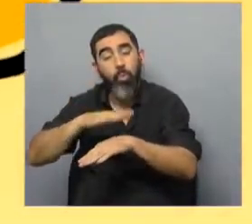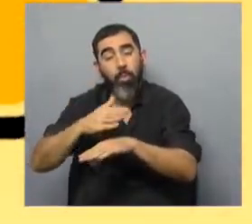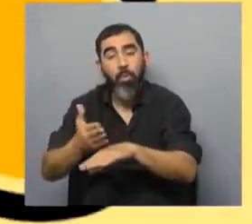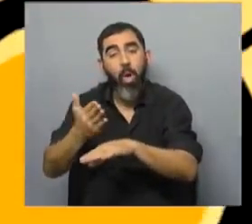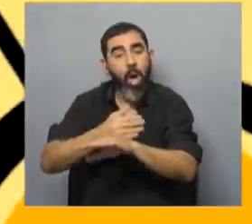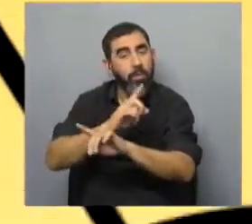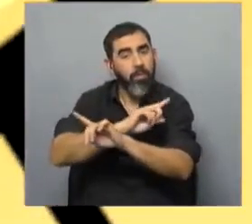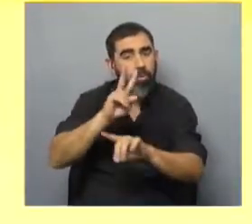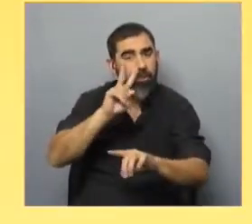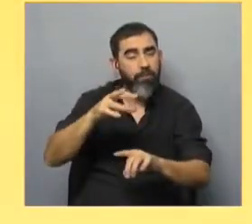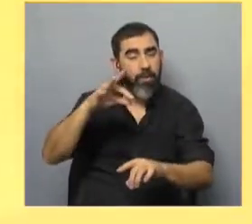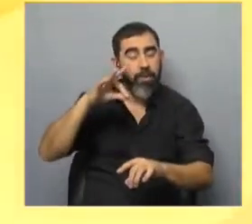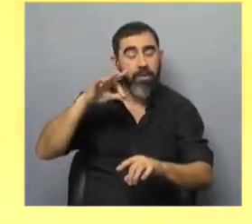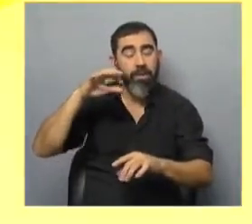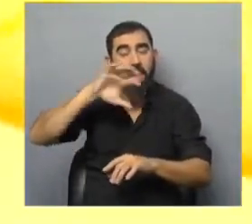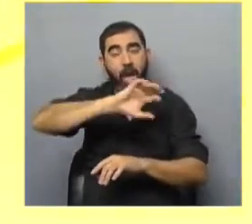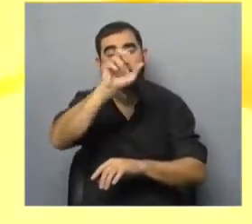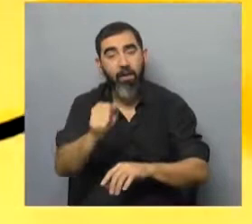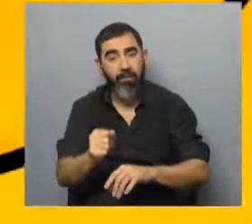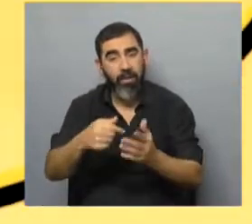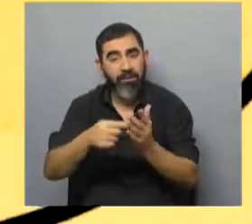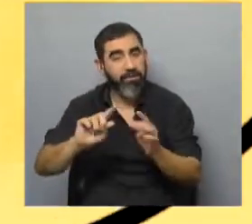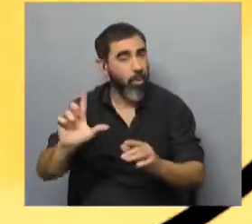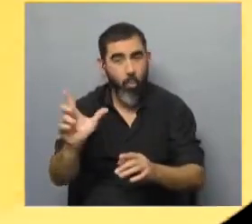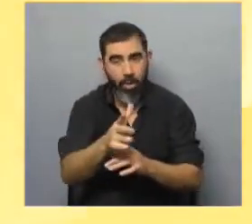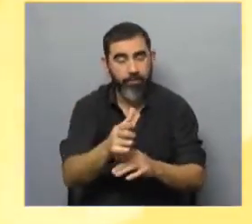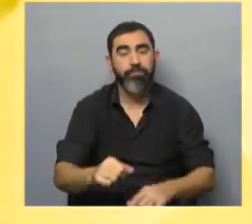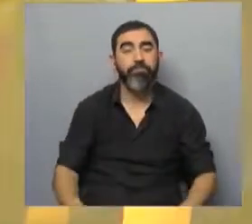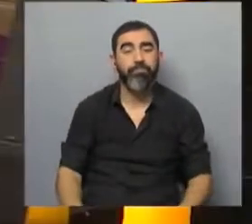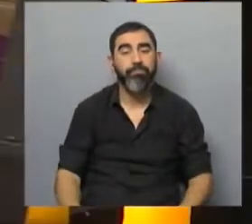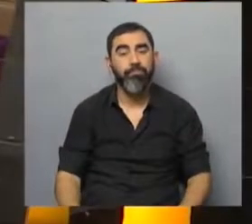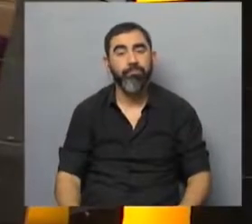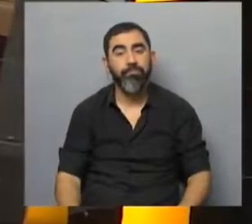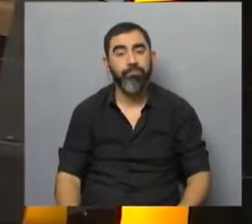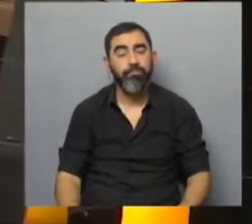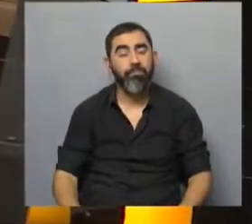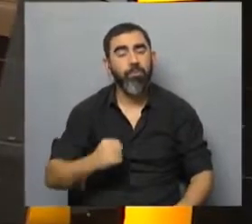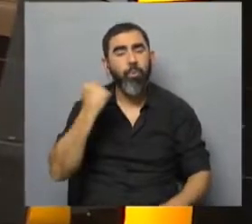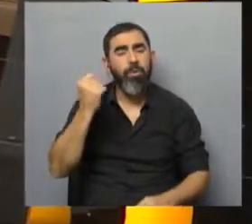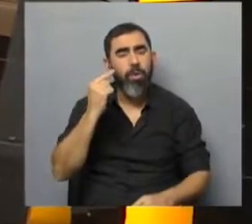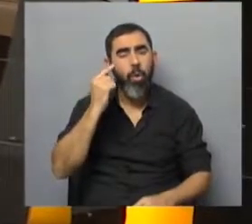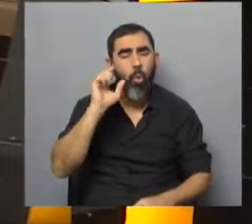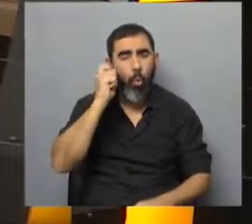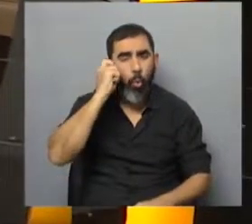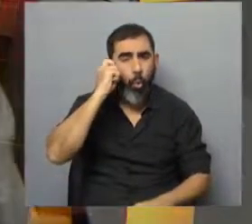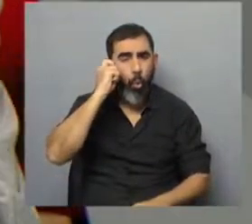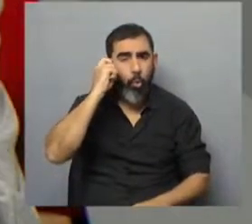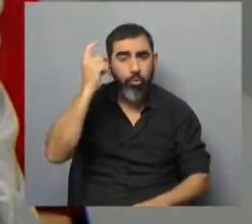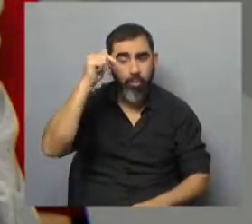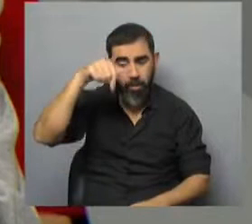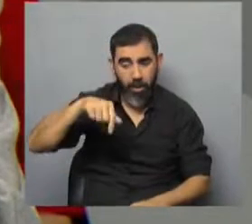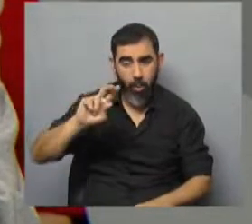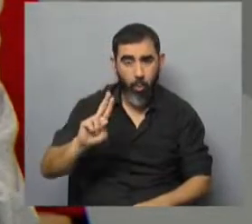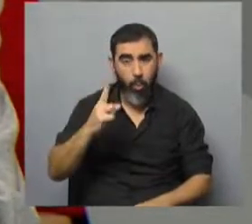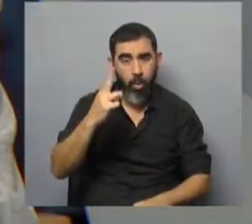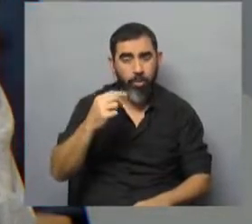cepas originales de África Central. Nos gusta siempre detenernos un poquito en el conocimiento nacional, y me da curiosidad,